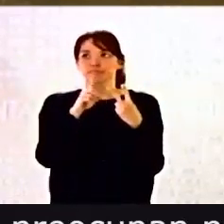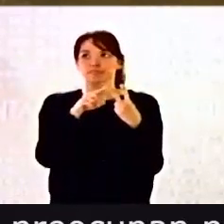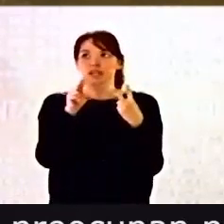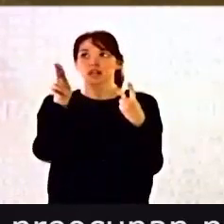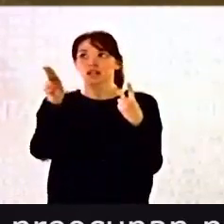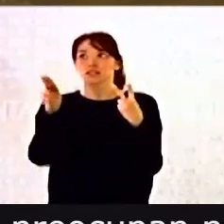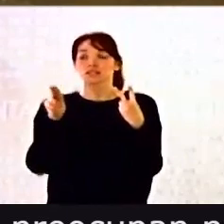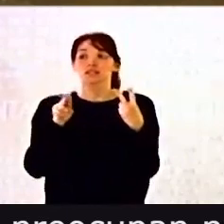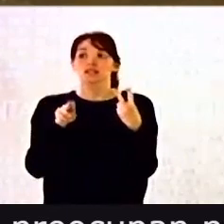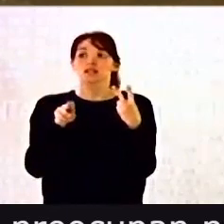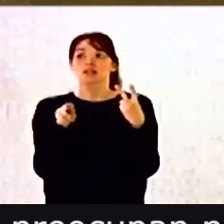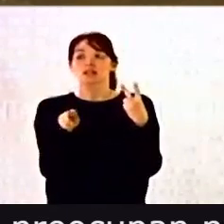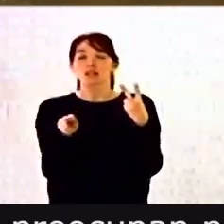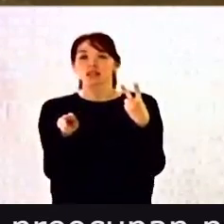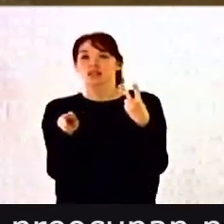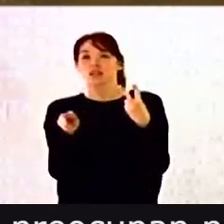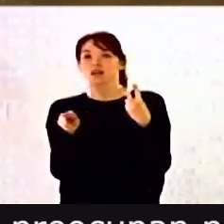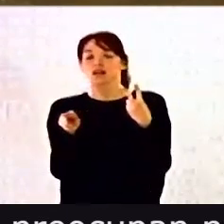residencia,